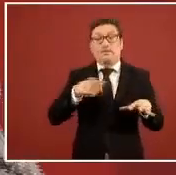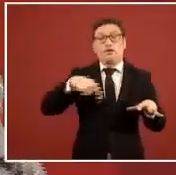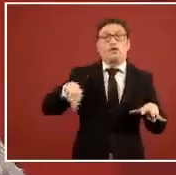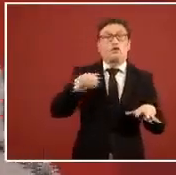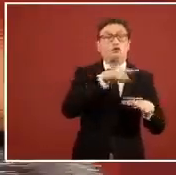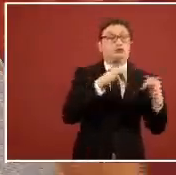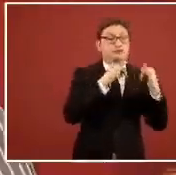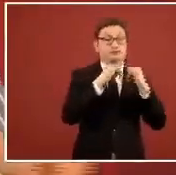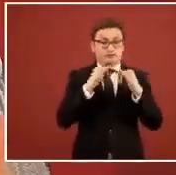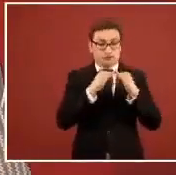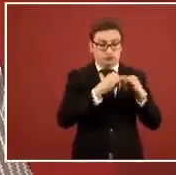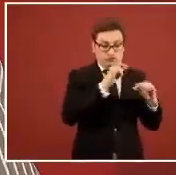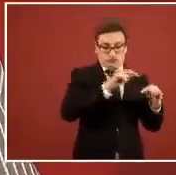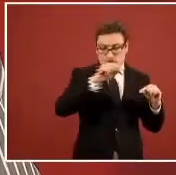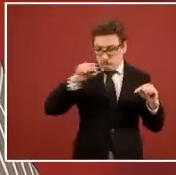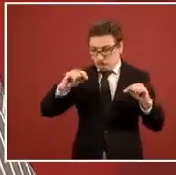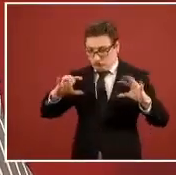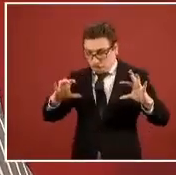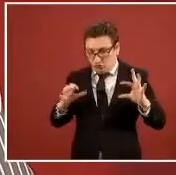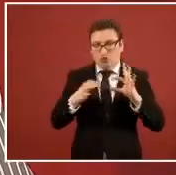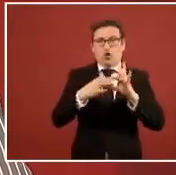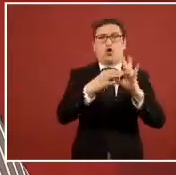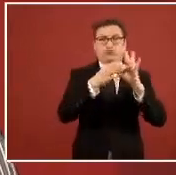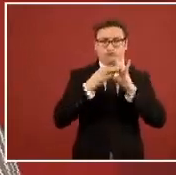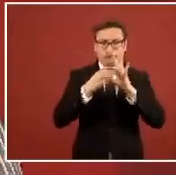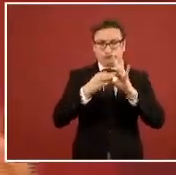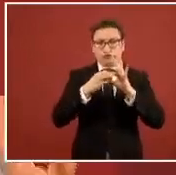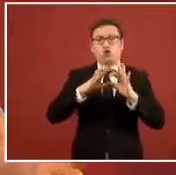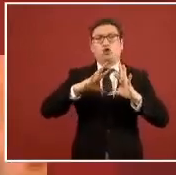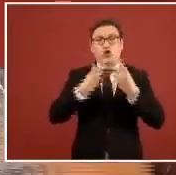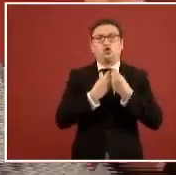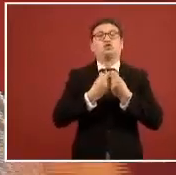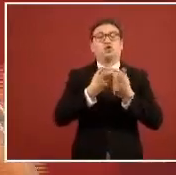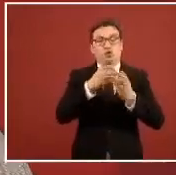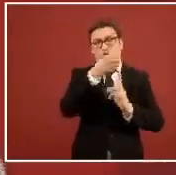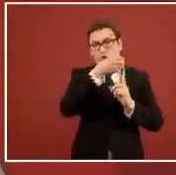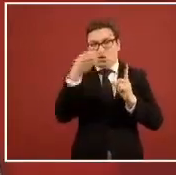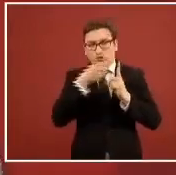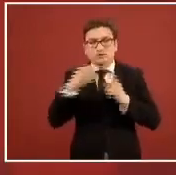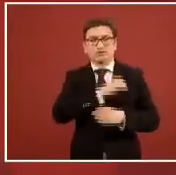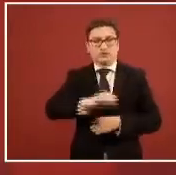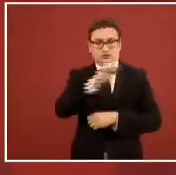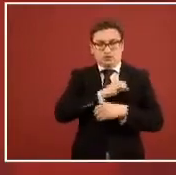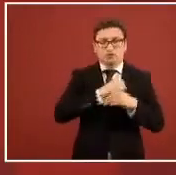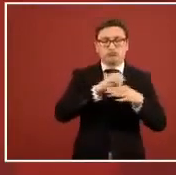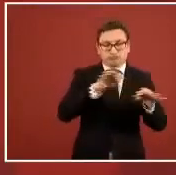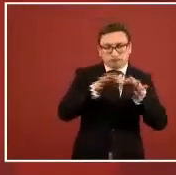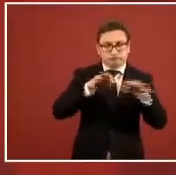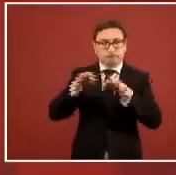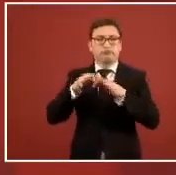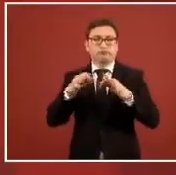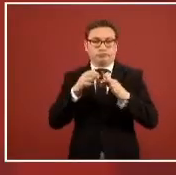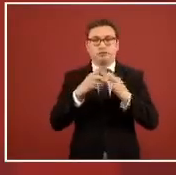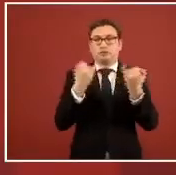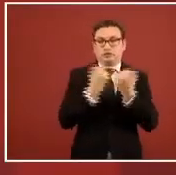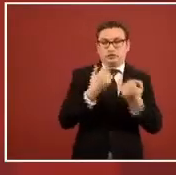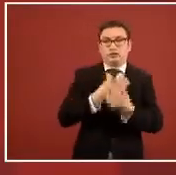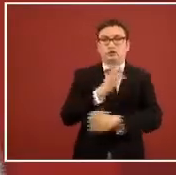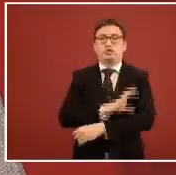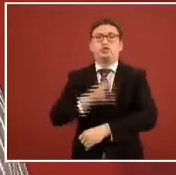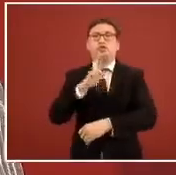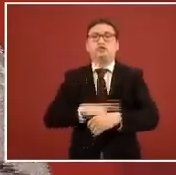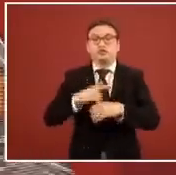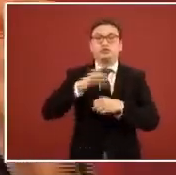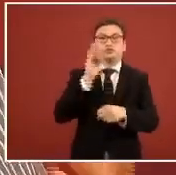tenemos un macro comando operativo de salud y a su vez con la ayuda de la Coordinación de Protección